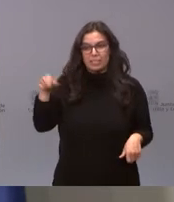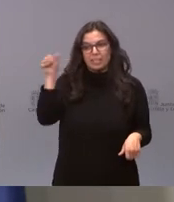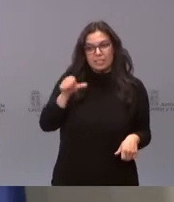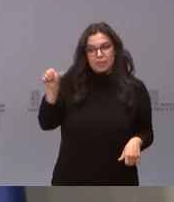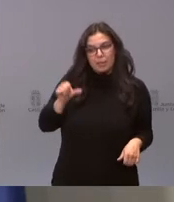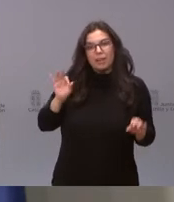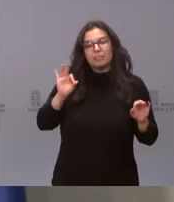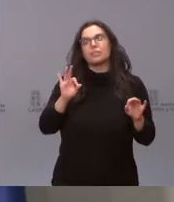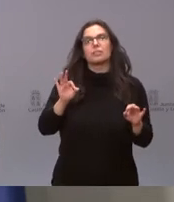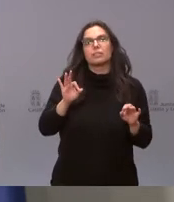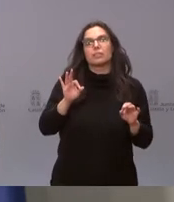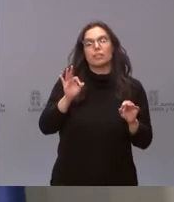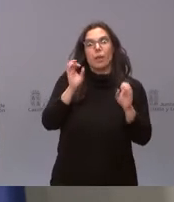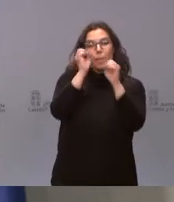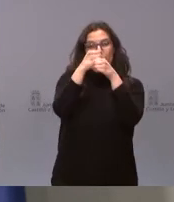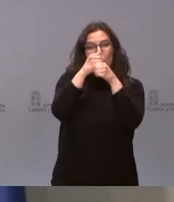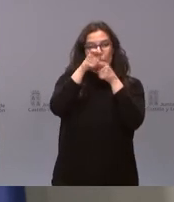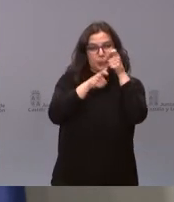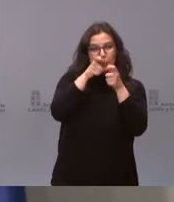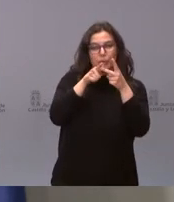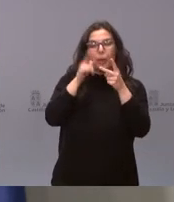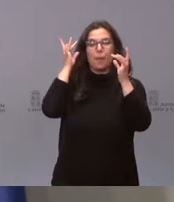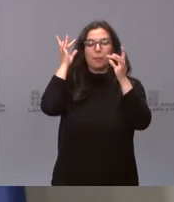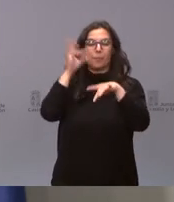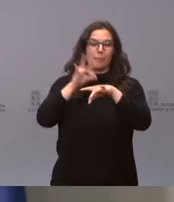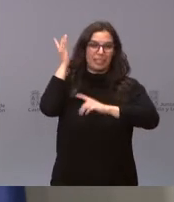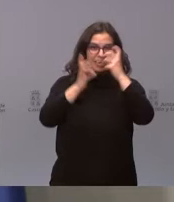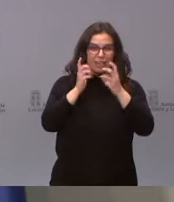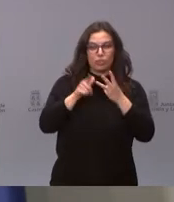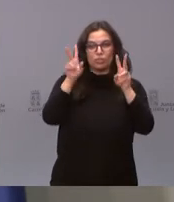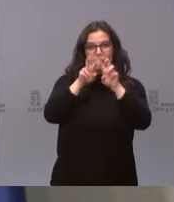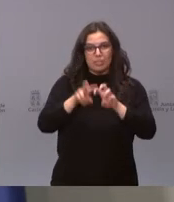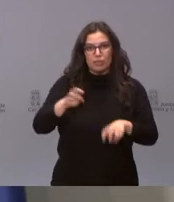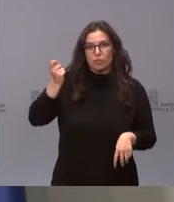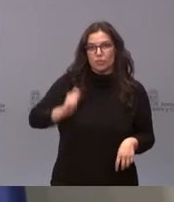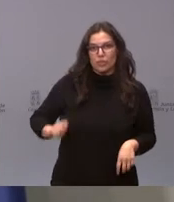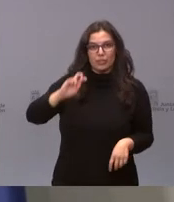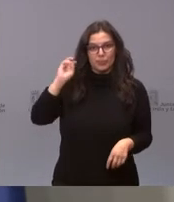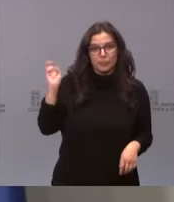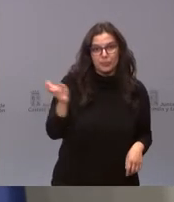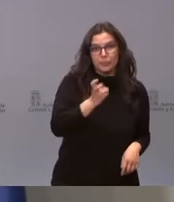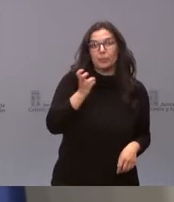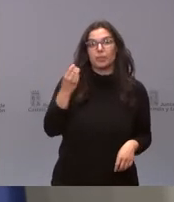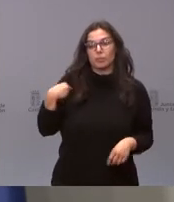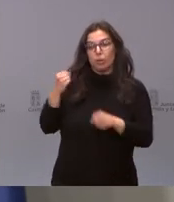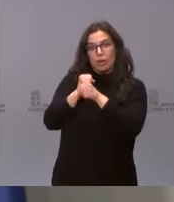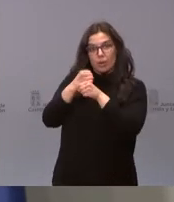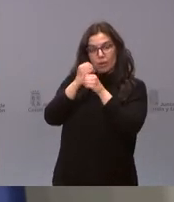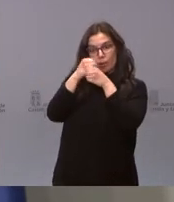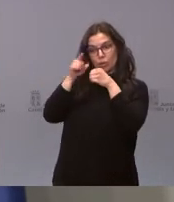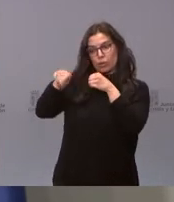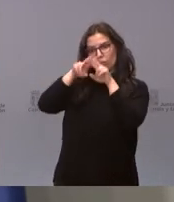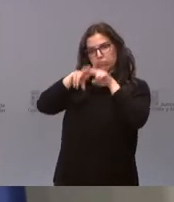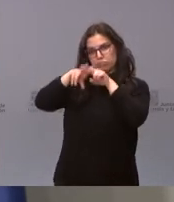de los microbiólogos veterinarios investigadores y otros profesionales que están en nuestros laboratorios secuenciando